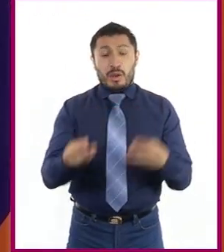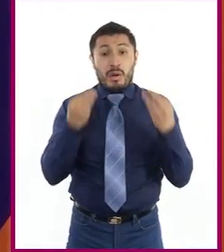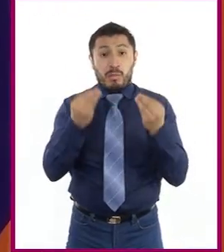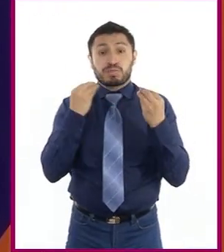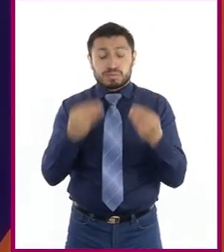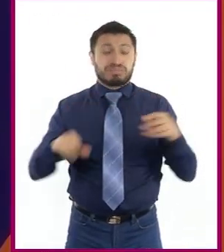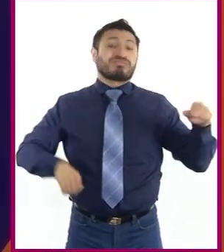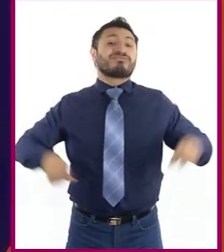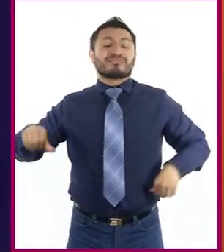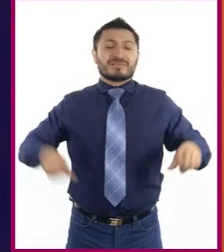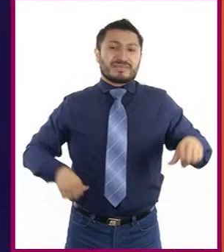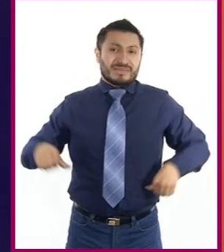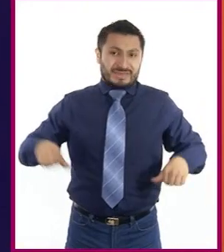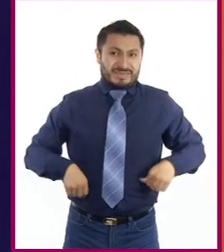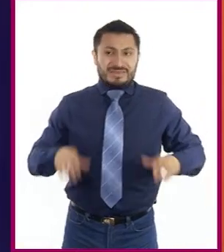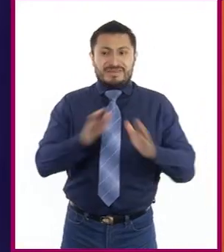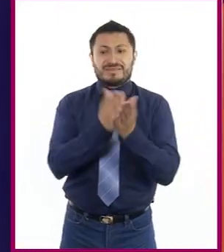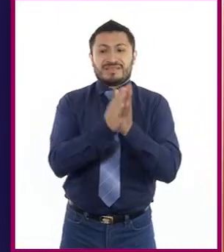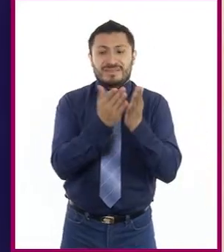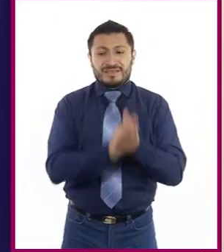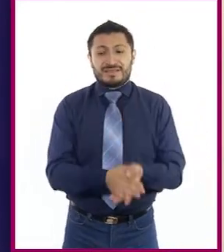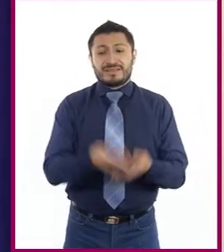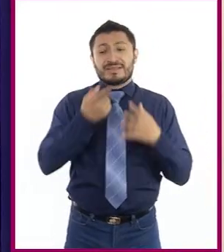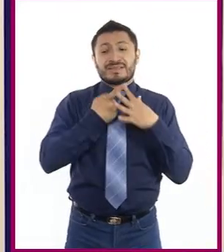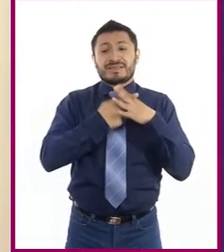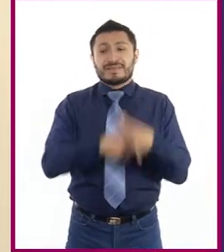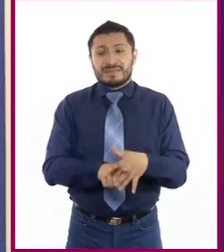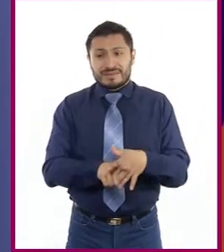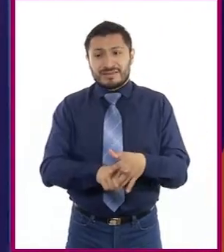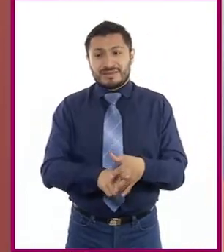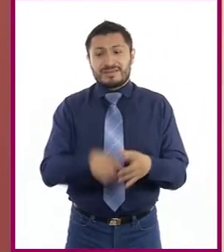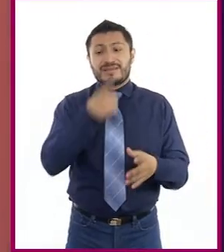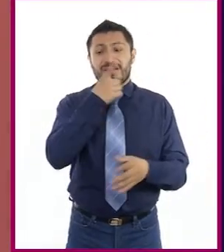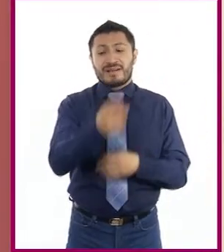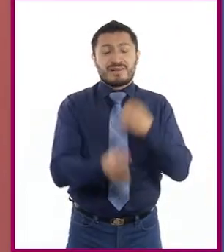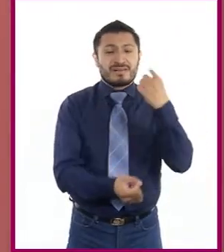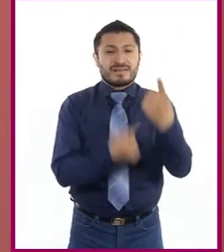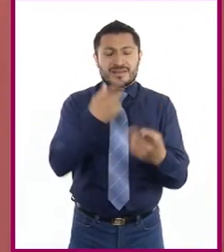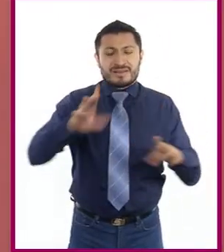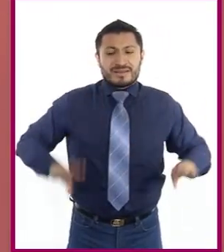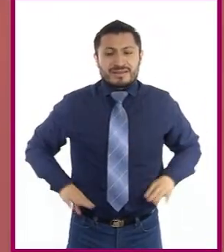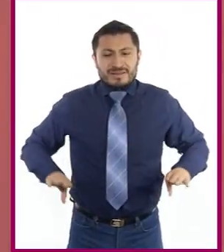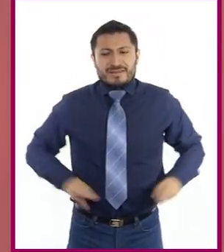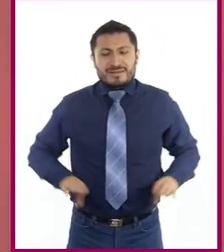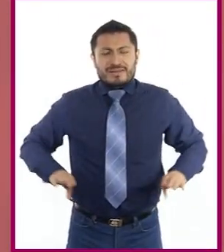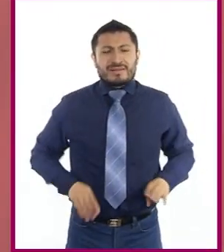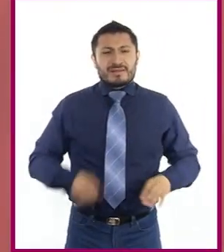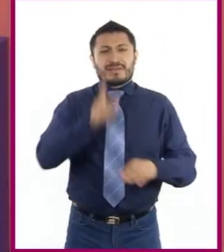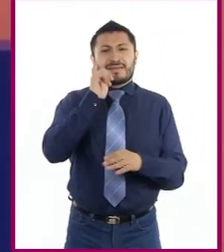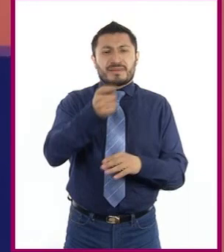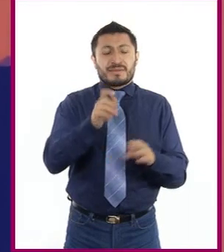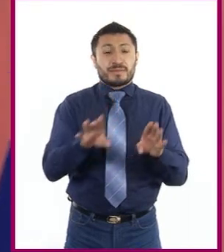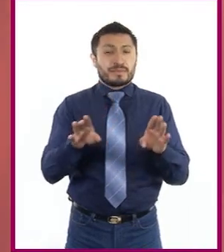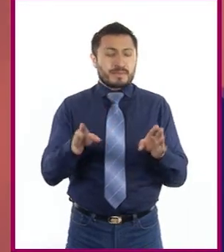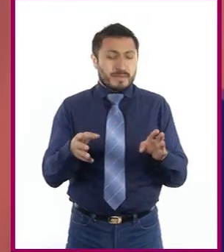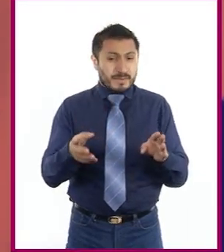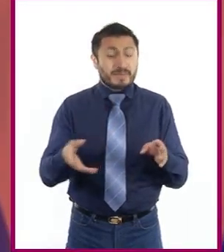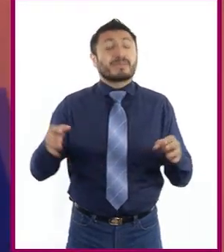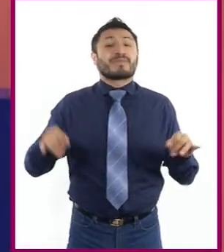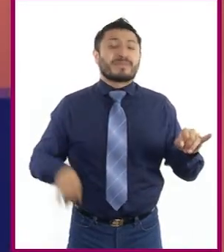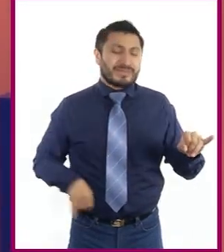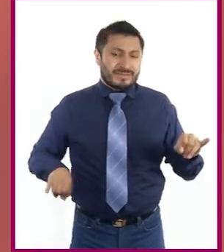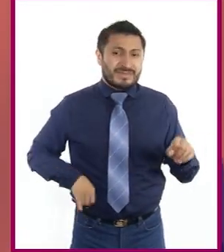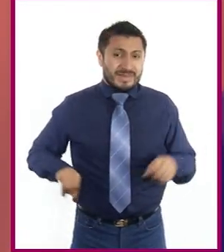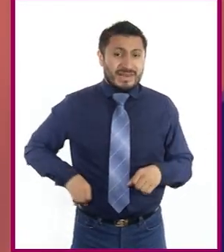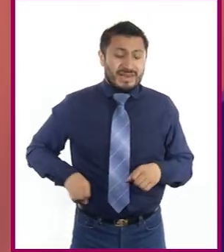acción de la obra. Comencemos por mencionar algunos de los personajes que son quienes nos interesan en